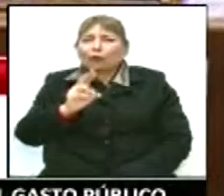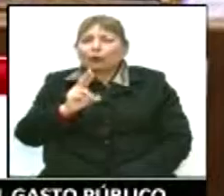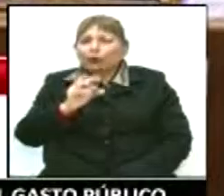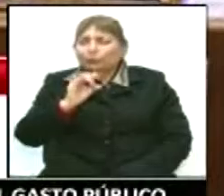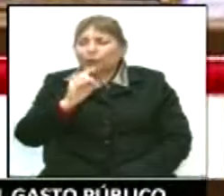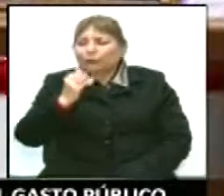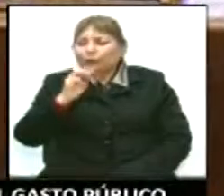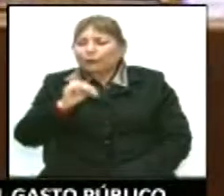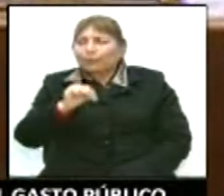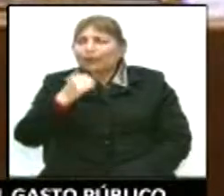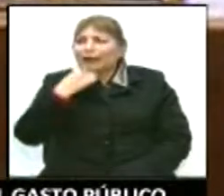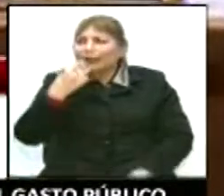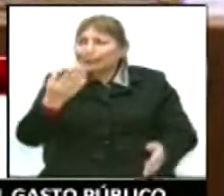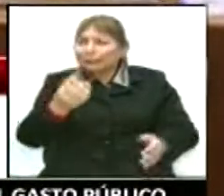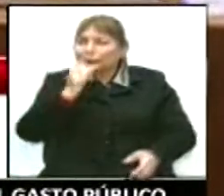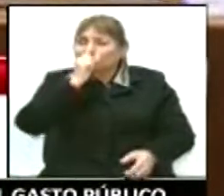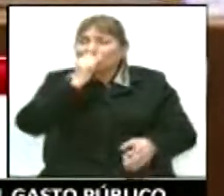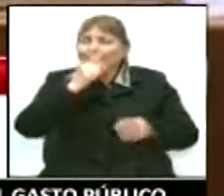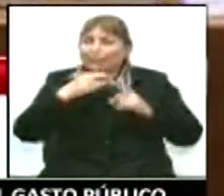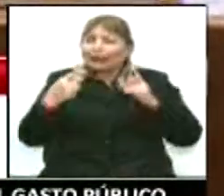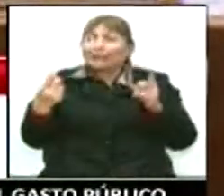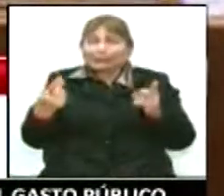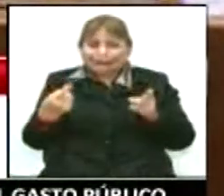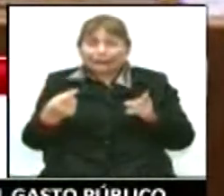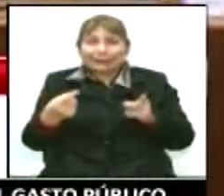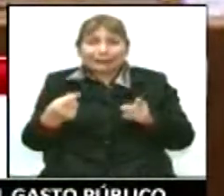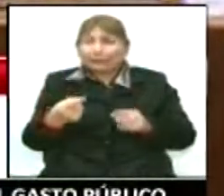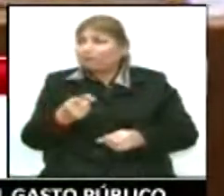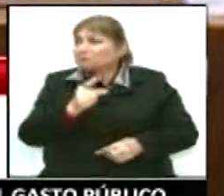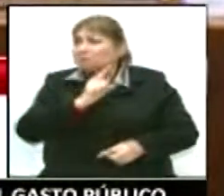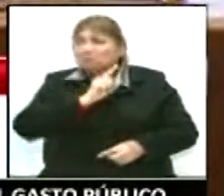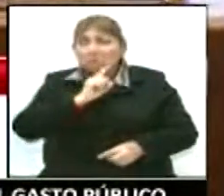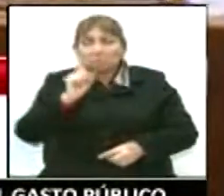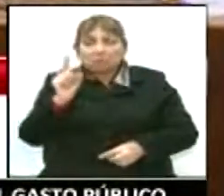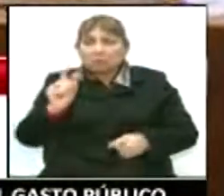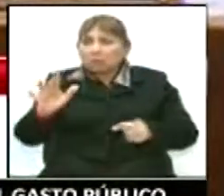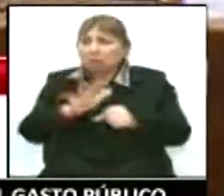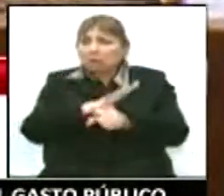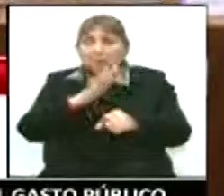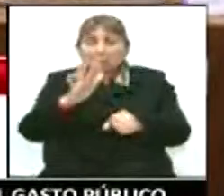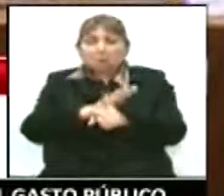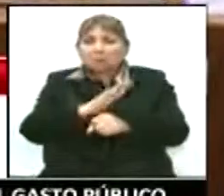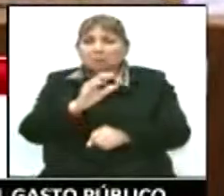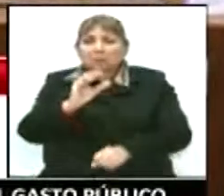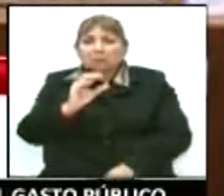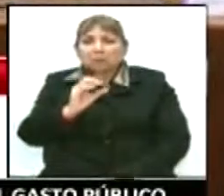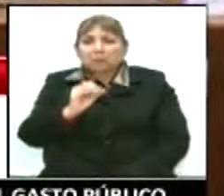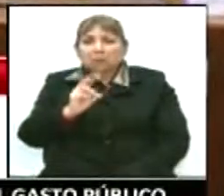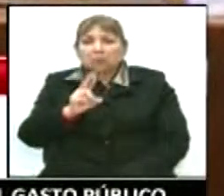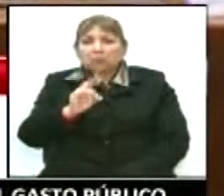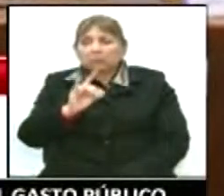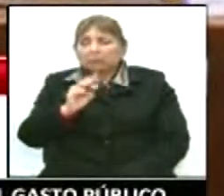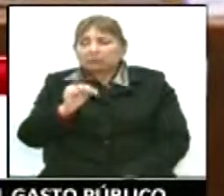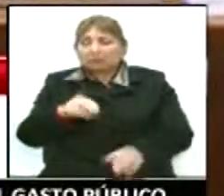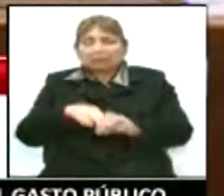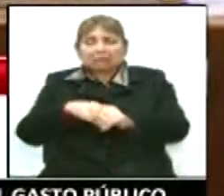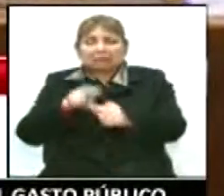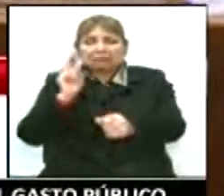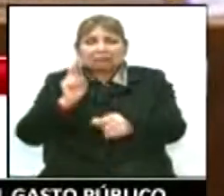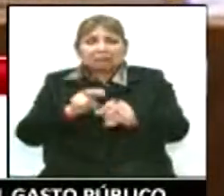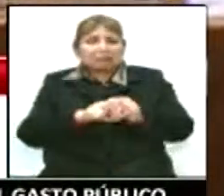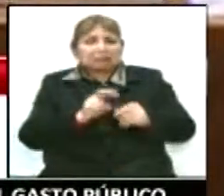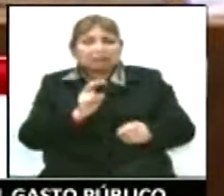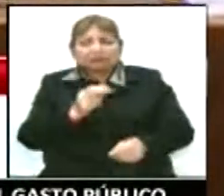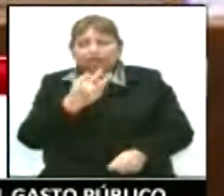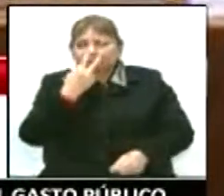testigo acá, estuvo ese día presente también, y no se alcanzó el quórum correspondiente porque muchos congresistas se retiraron. Entonces, lo que yo